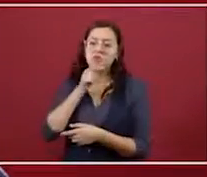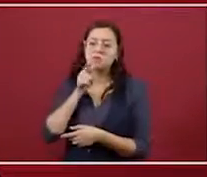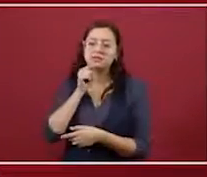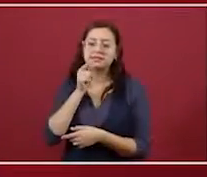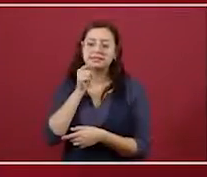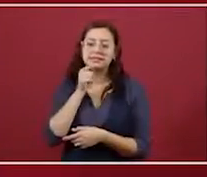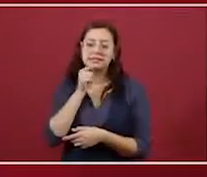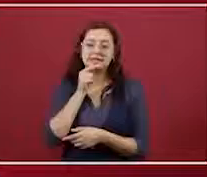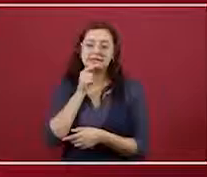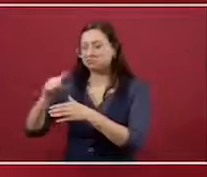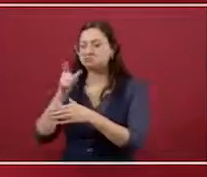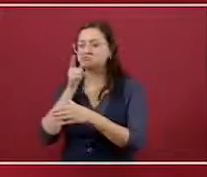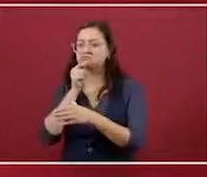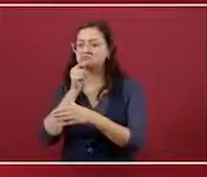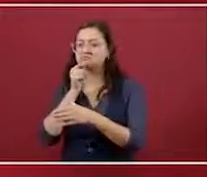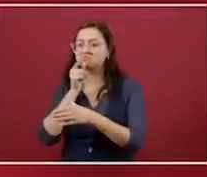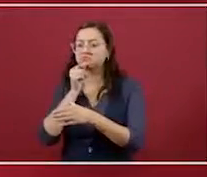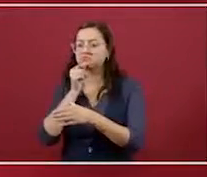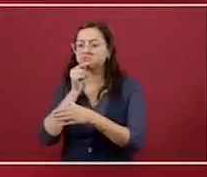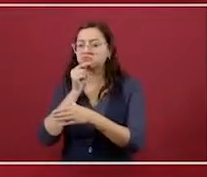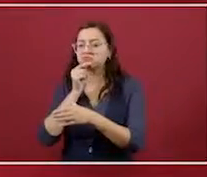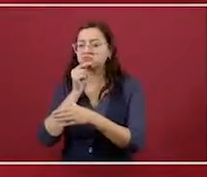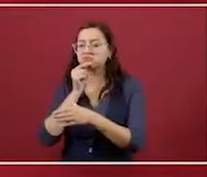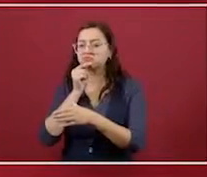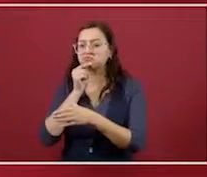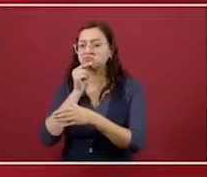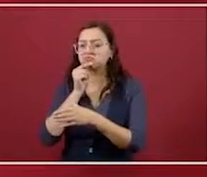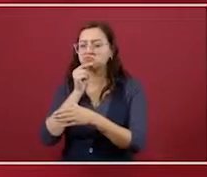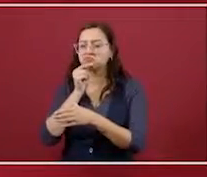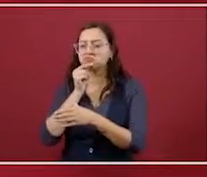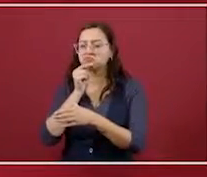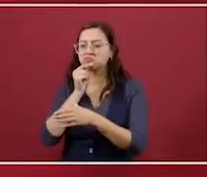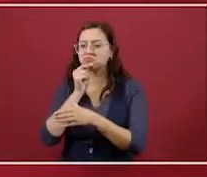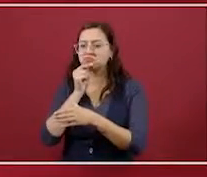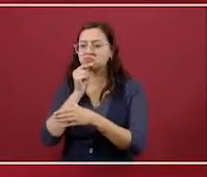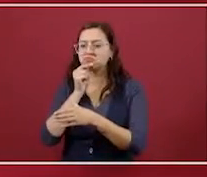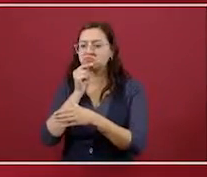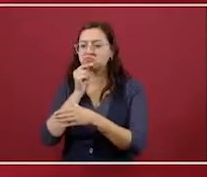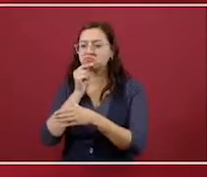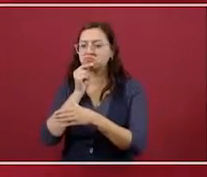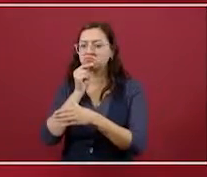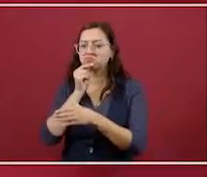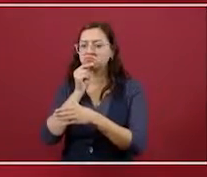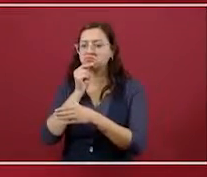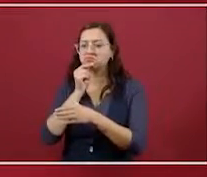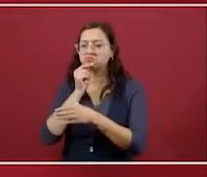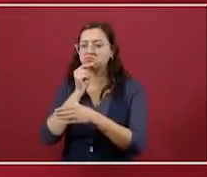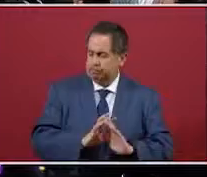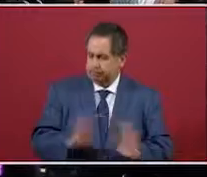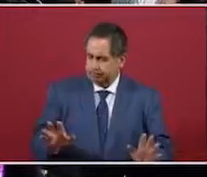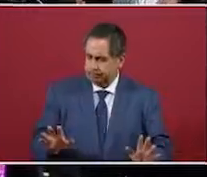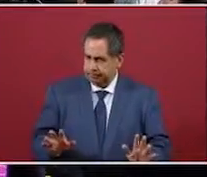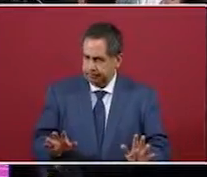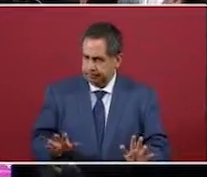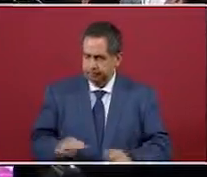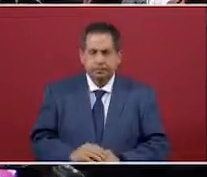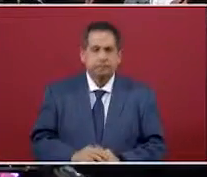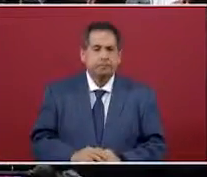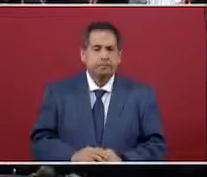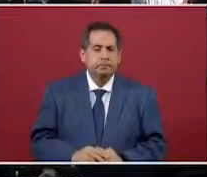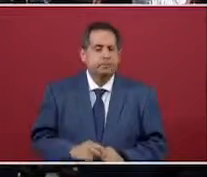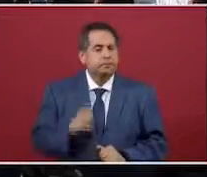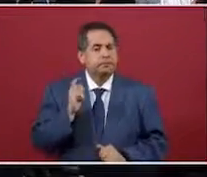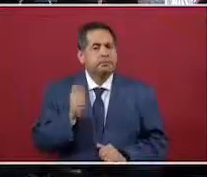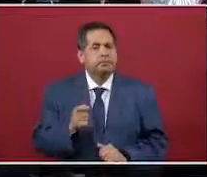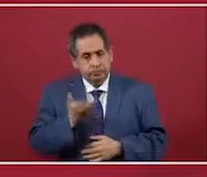consultar serán anteriores a 1985 porque los posteriores deben ser resguardados bajo otro procedimiento finalmente el